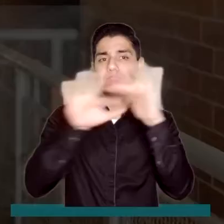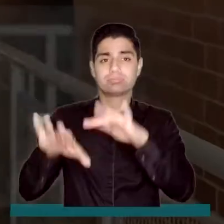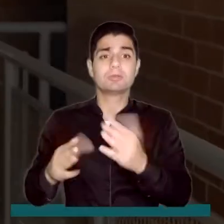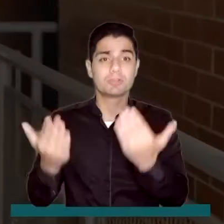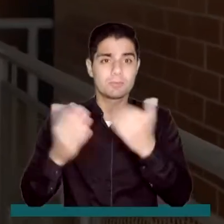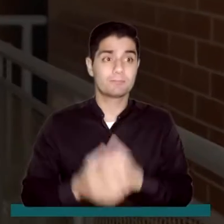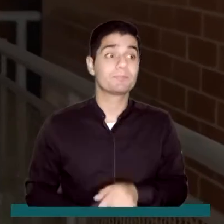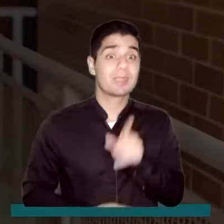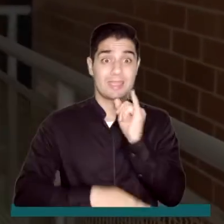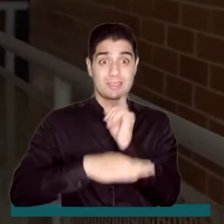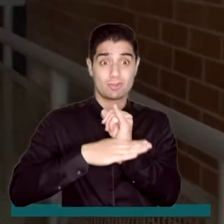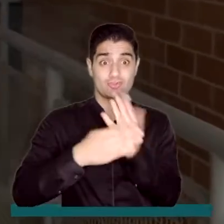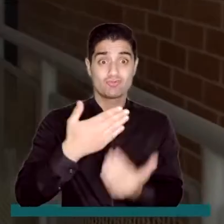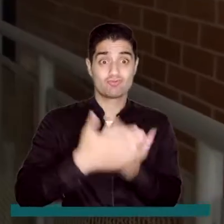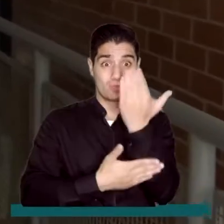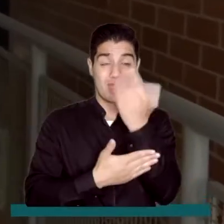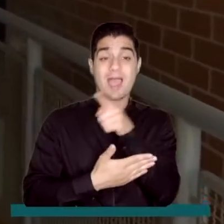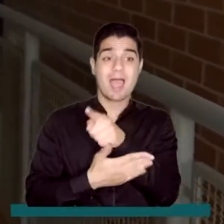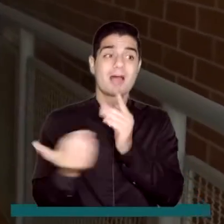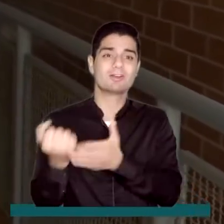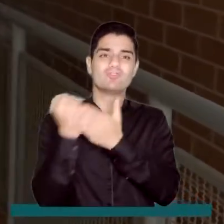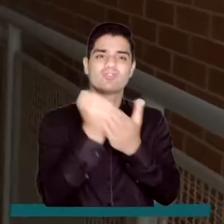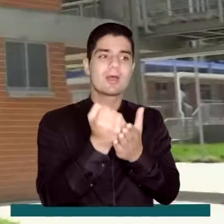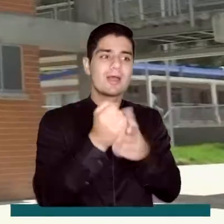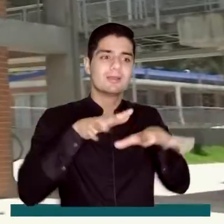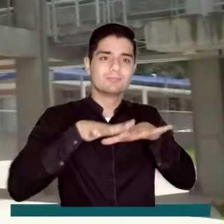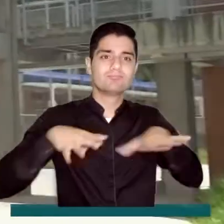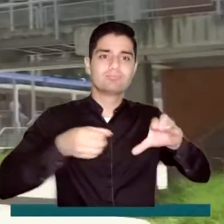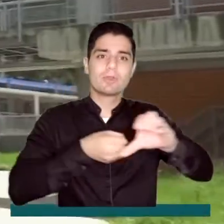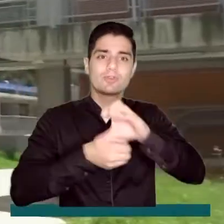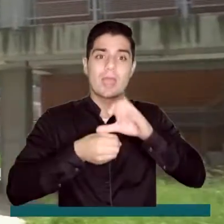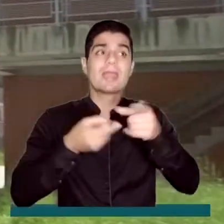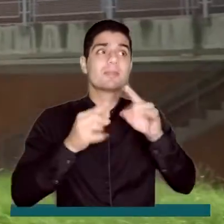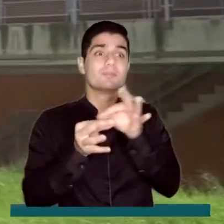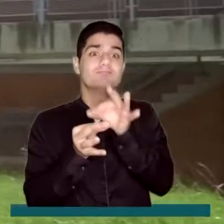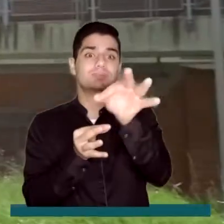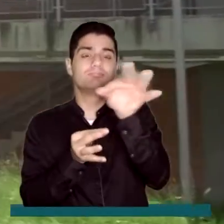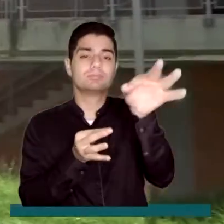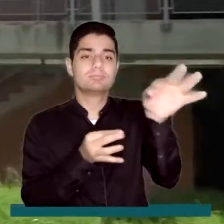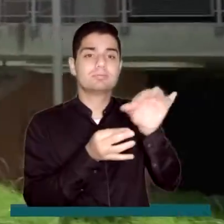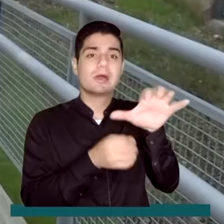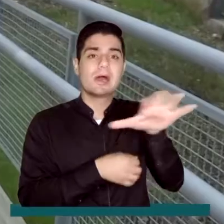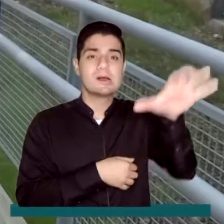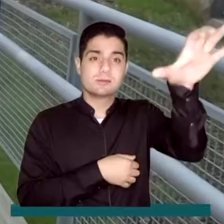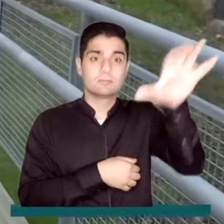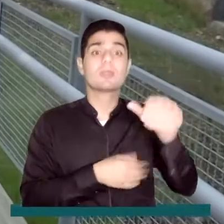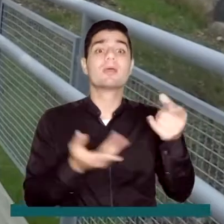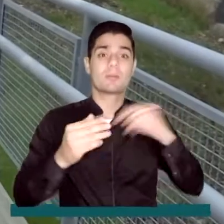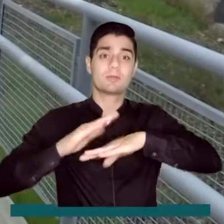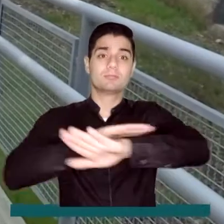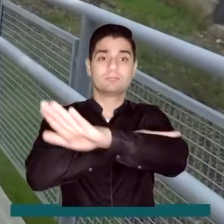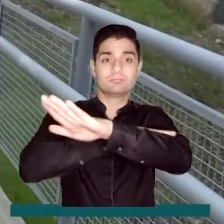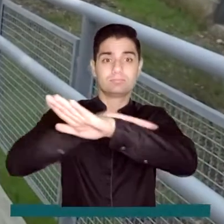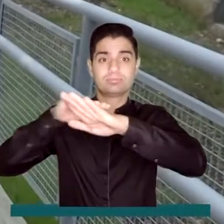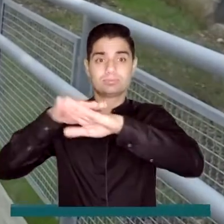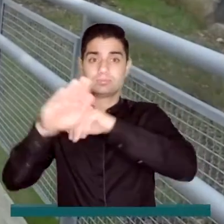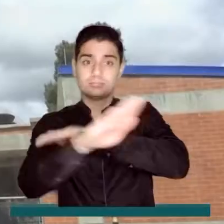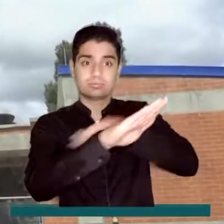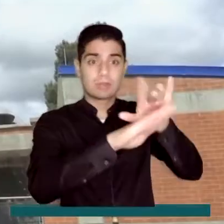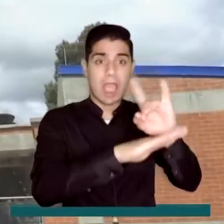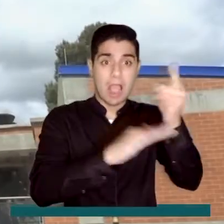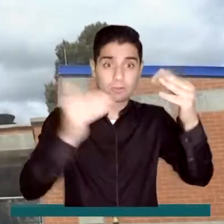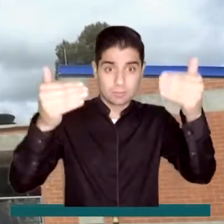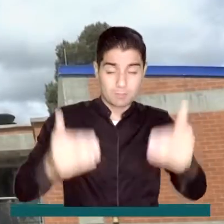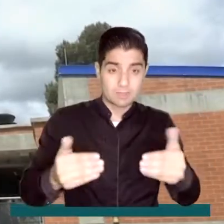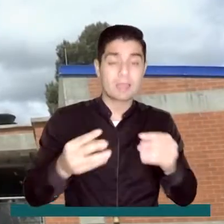la nueva institución beneficiará a estudiantes del casco urbano y del área rural contará con rampas para alumnos con discapacidad energía led